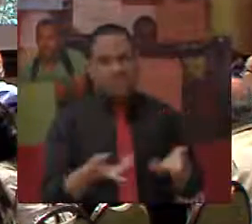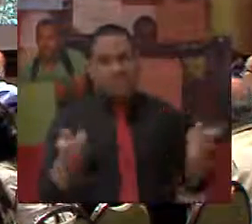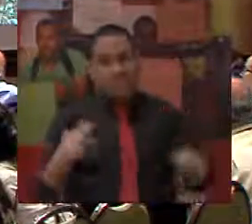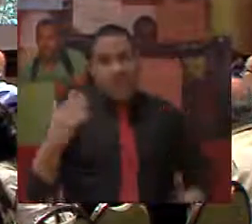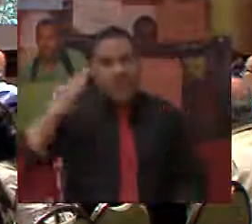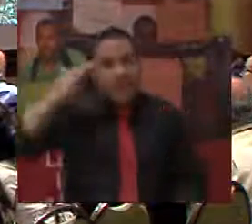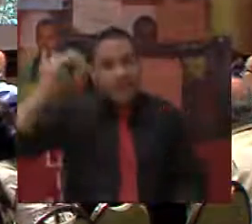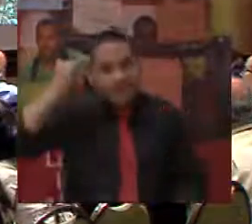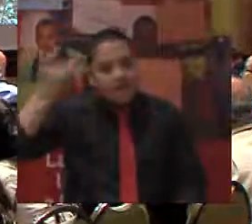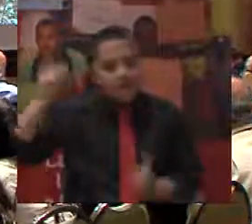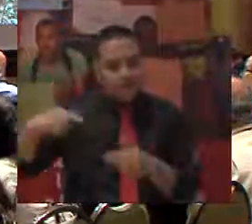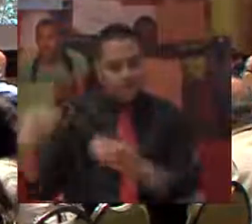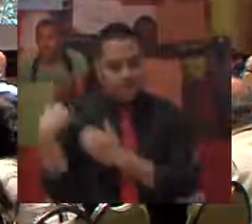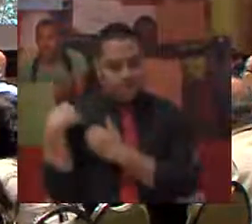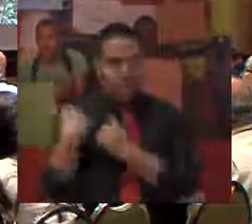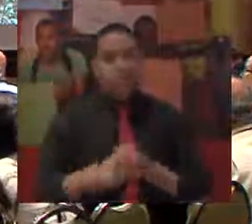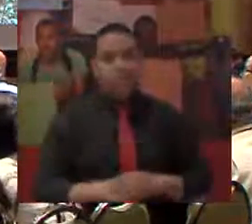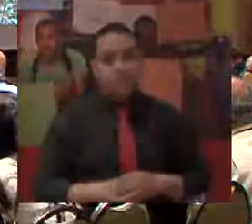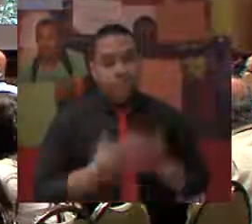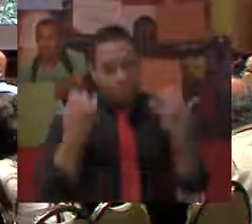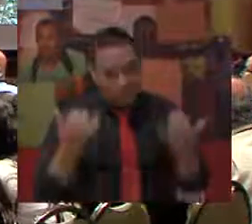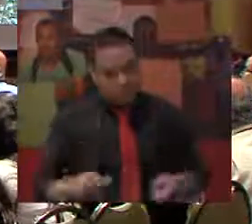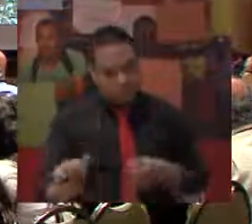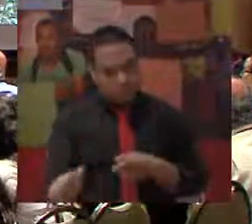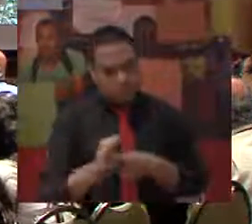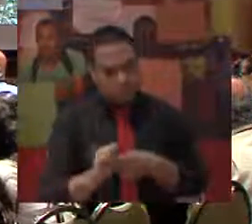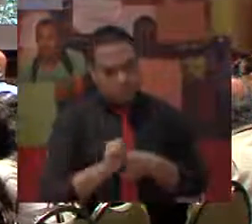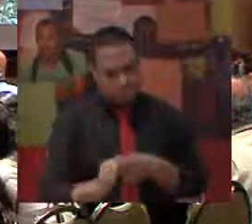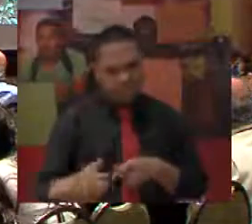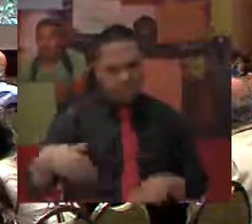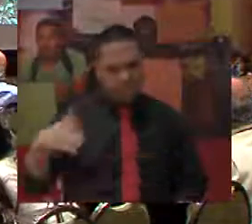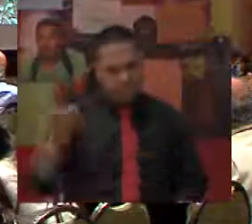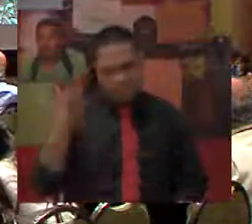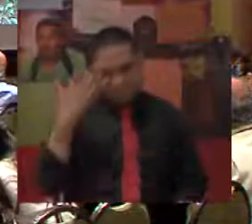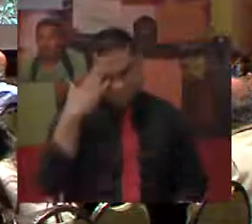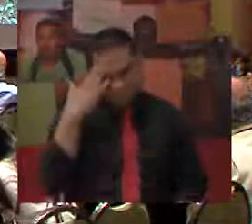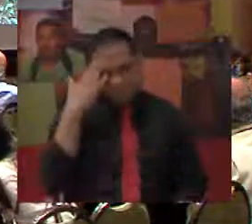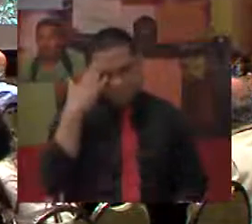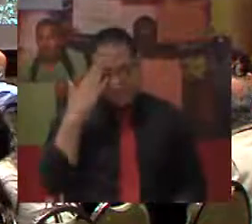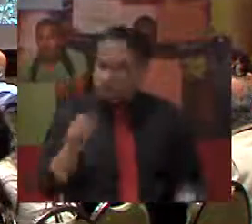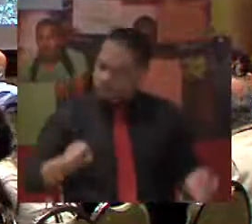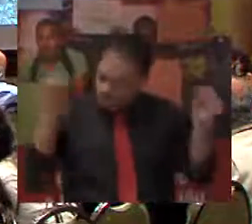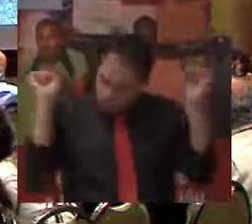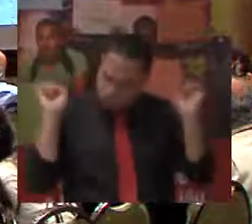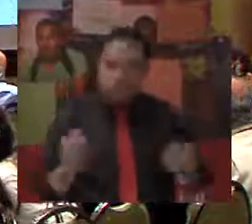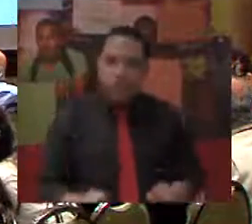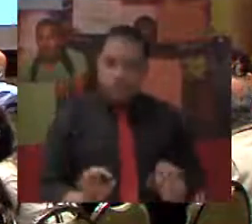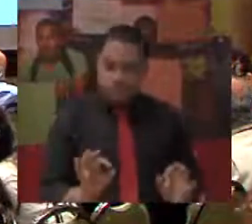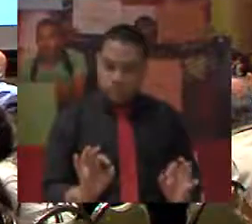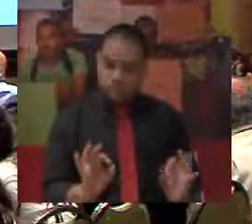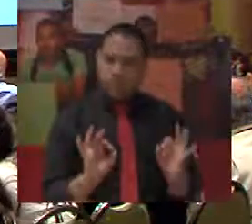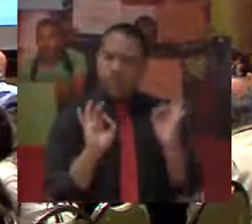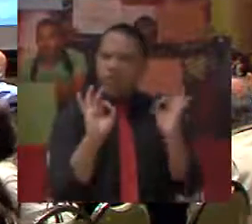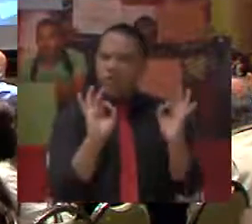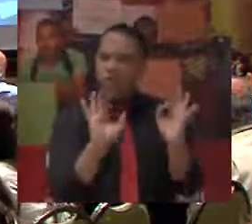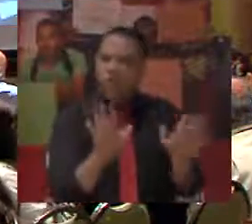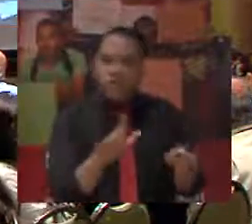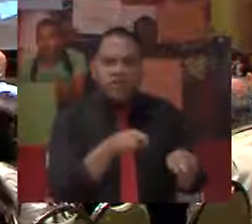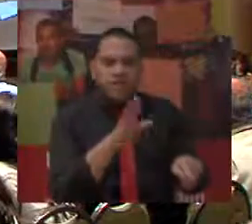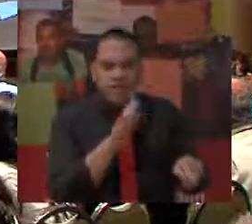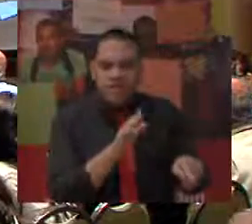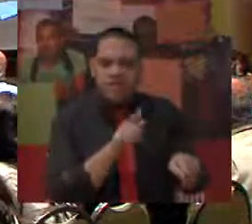academia. Este es un ejercicio donde hemos comprobado además que sí es posible construir la excelencia desde el sector